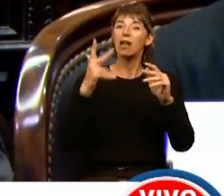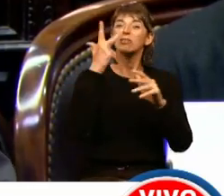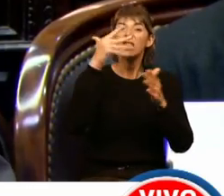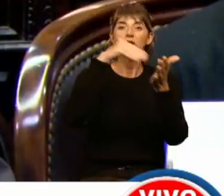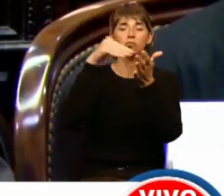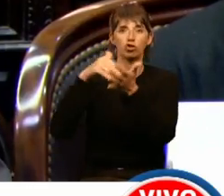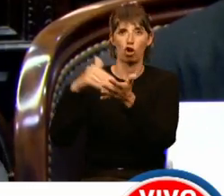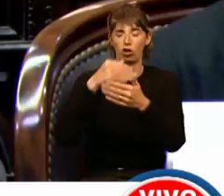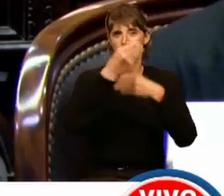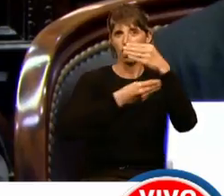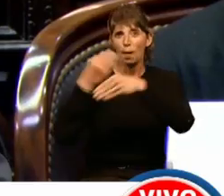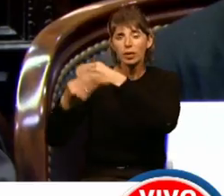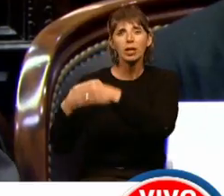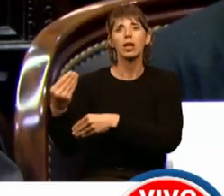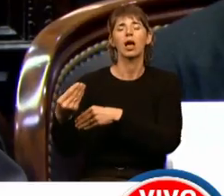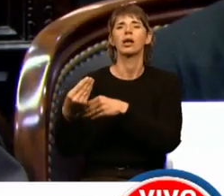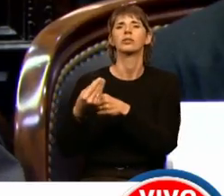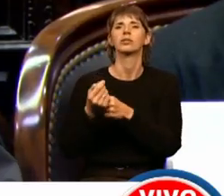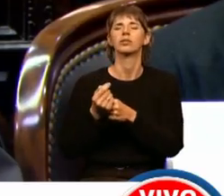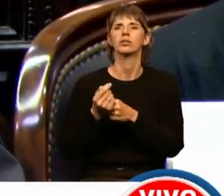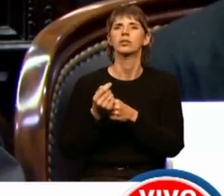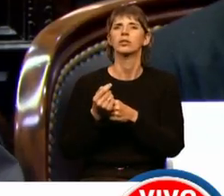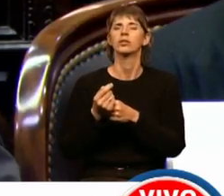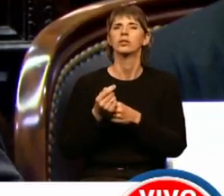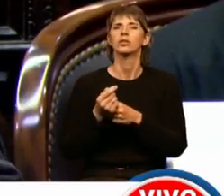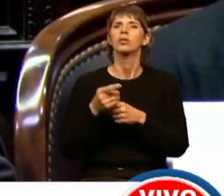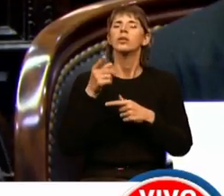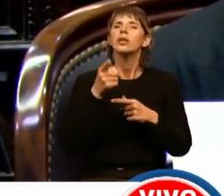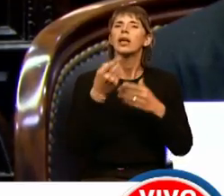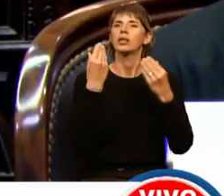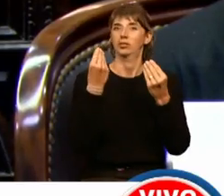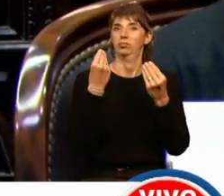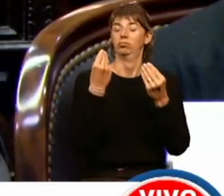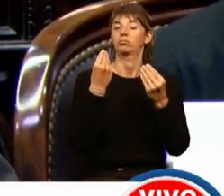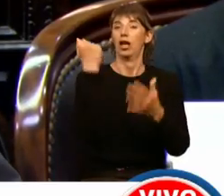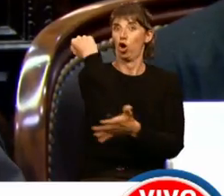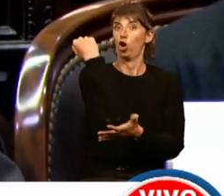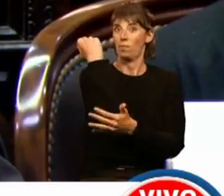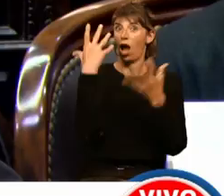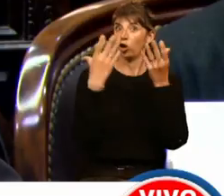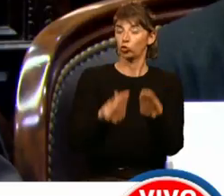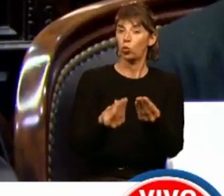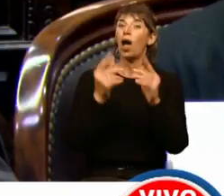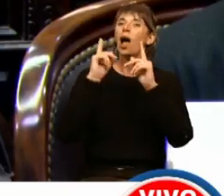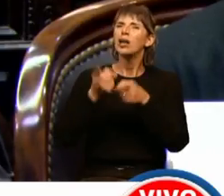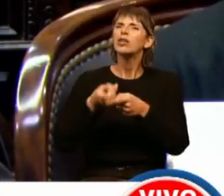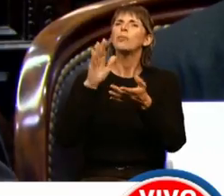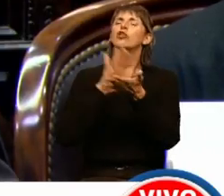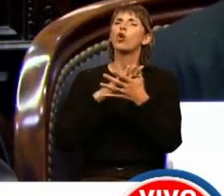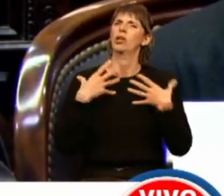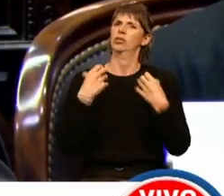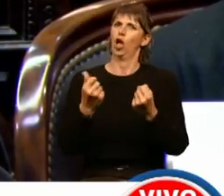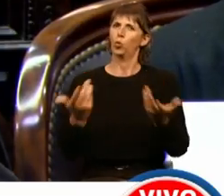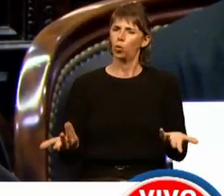poder tener beneficios no sólo económicos sino también sanitarios porque sabemos